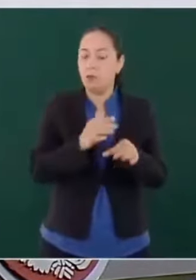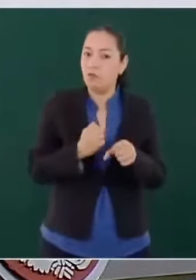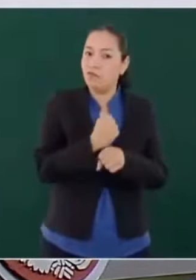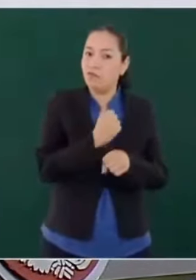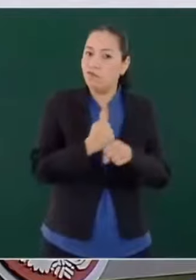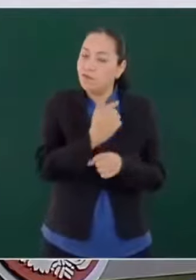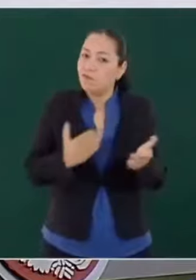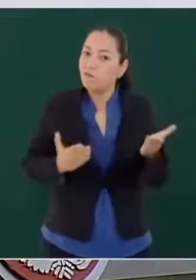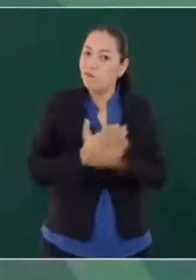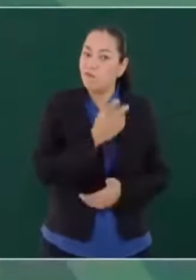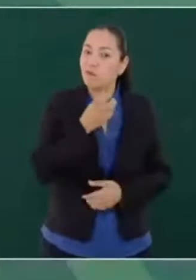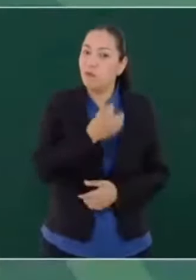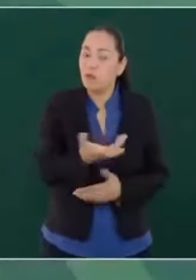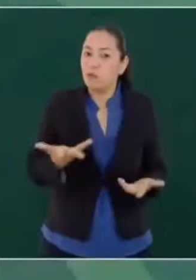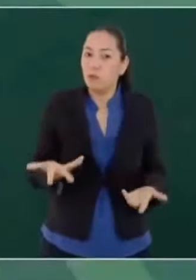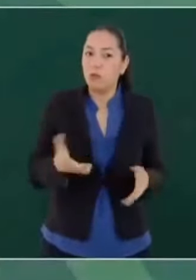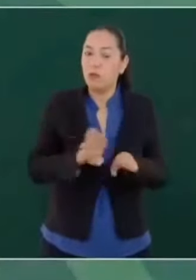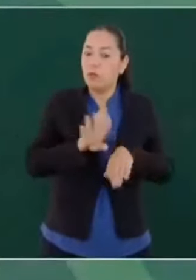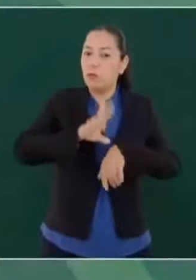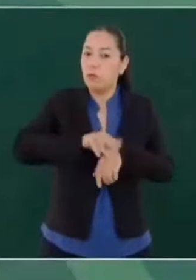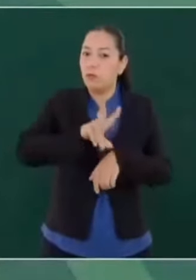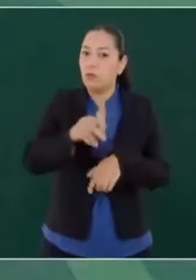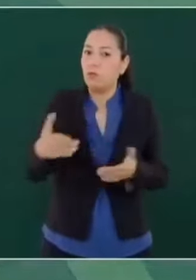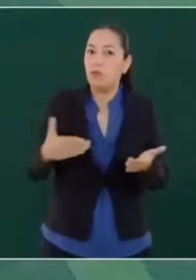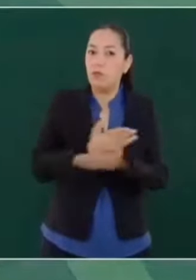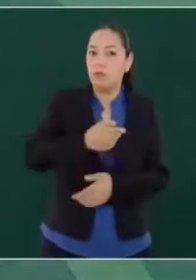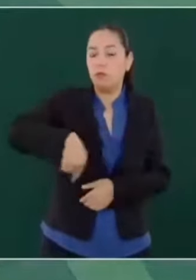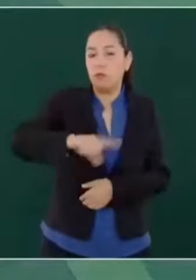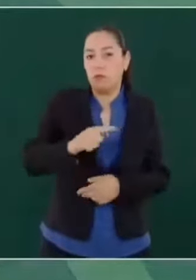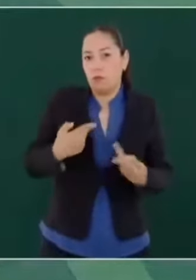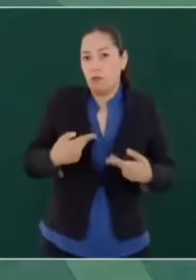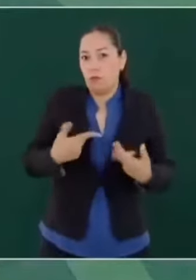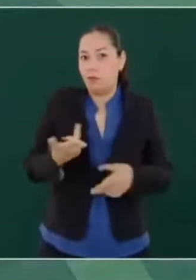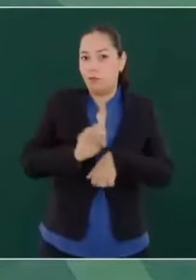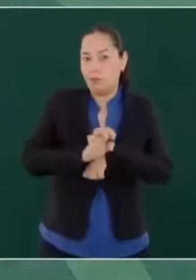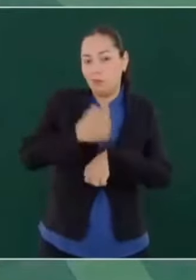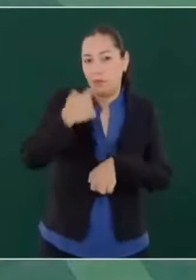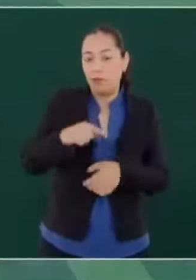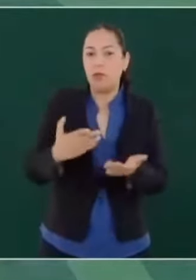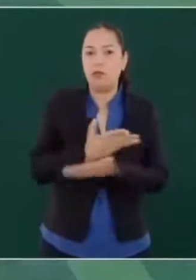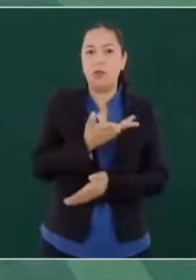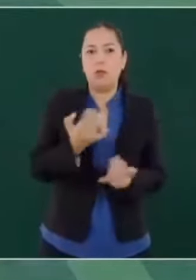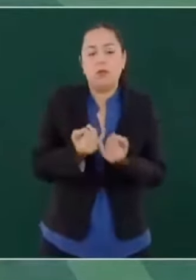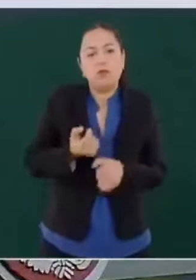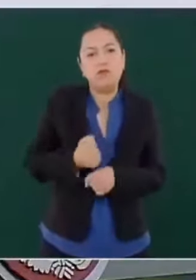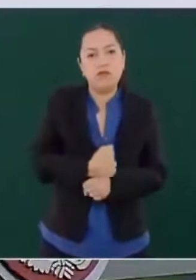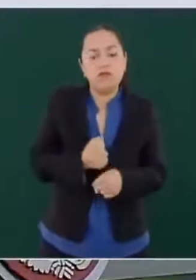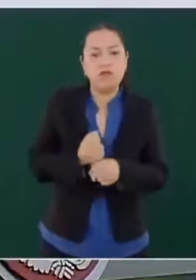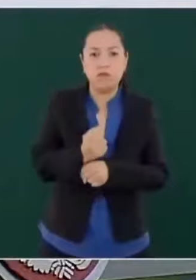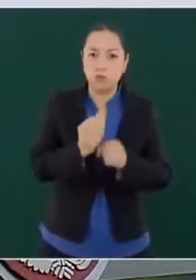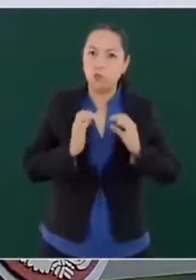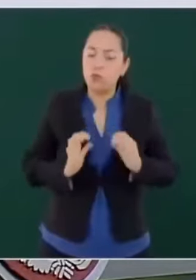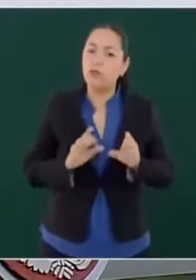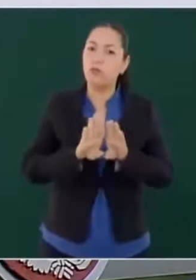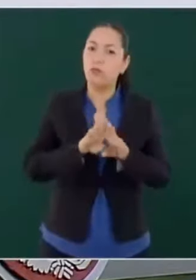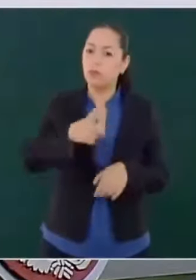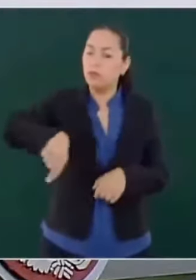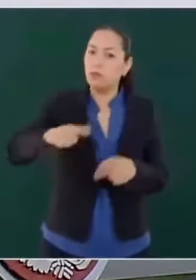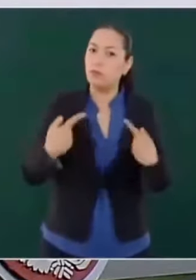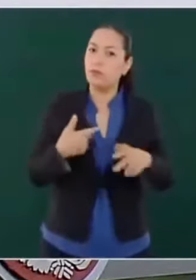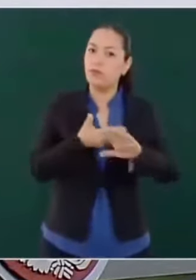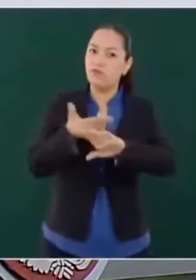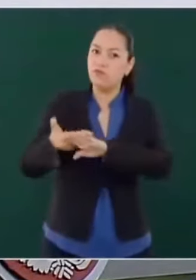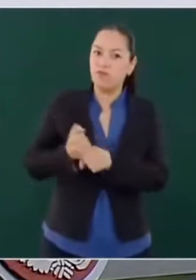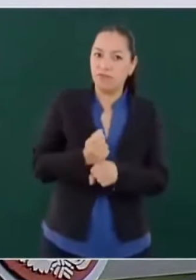inmunidad y el ingreso ilegal de las fuerzas de orden ecuatorianas a la embajada y la agresión física al personal.